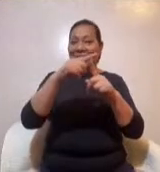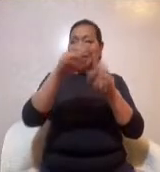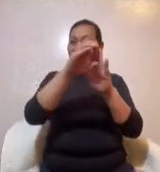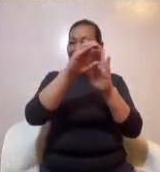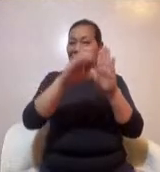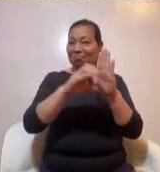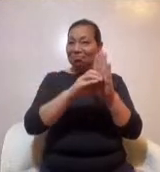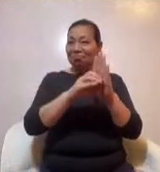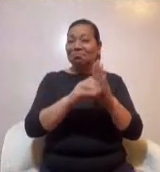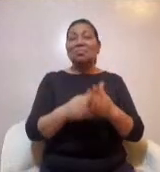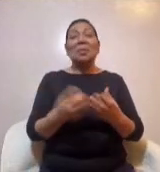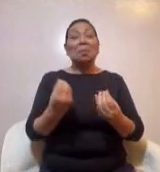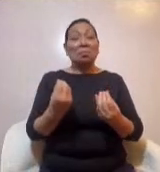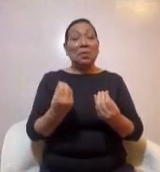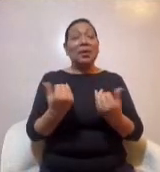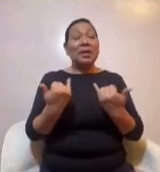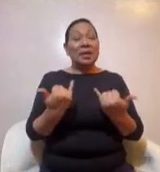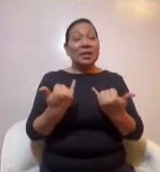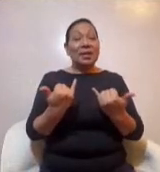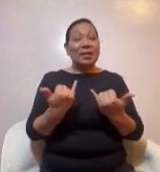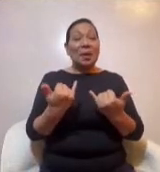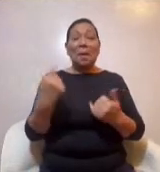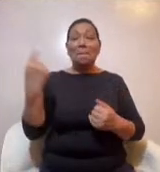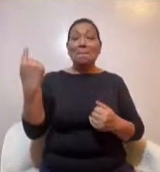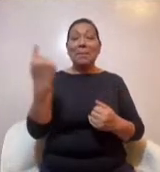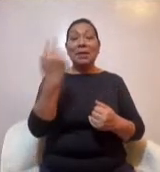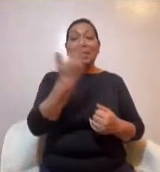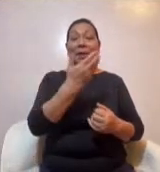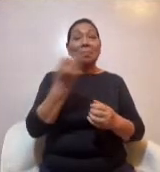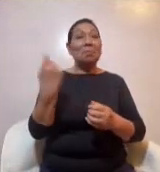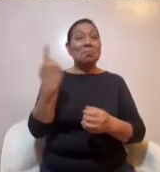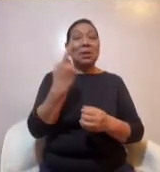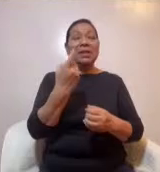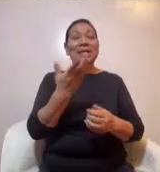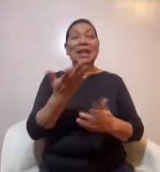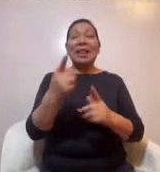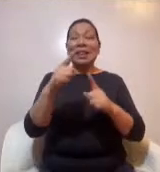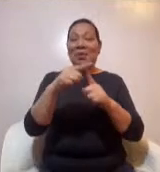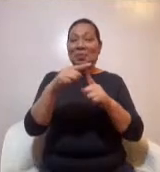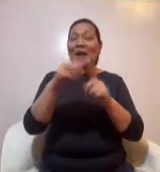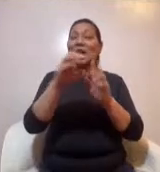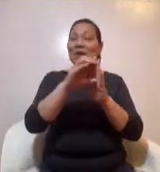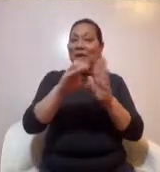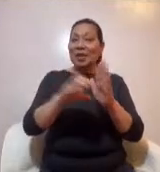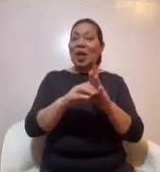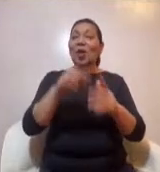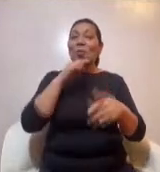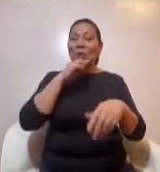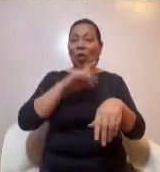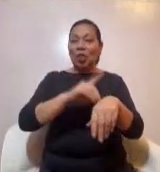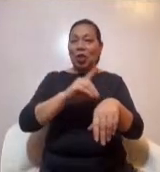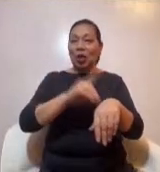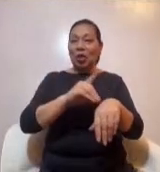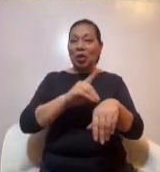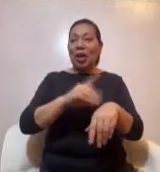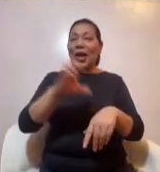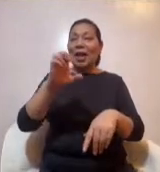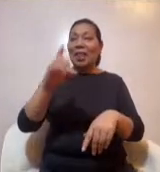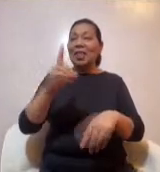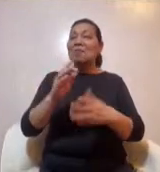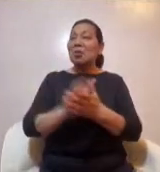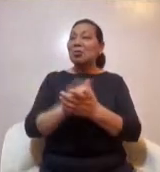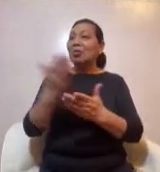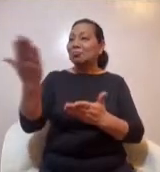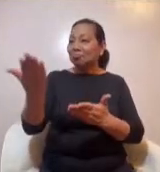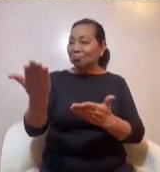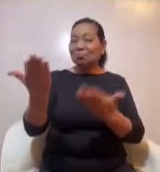del Tribunal Constitucional y especialmente a nombre de la primera presidenta en la historia del Tribunal Constitucional, la doctora